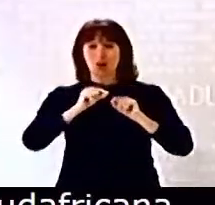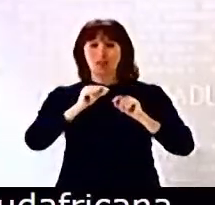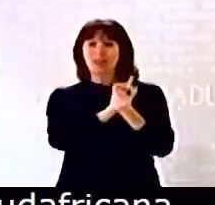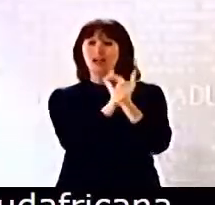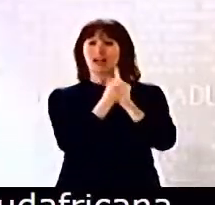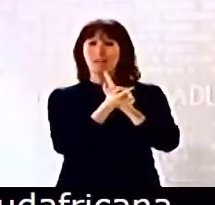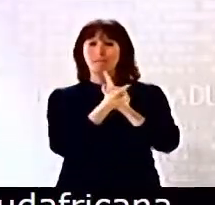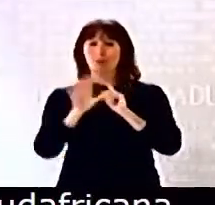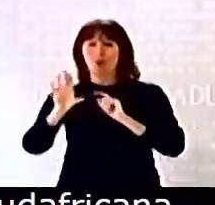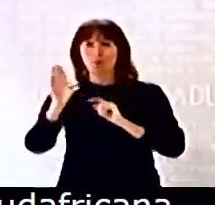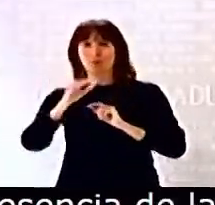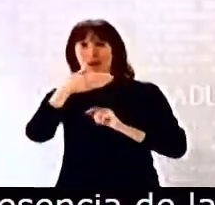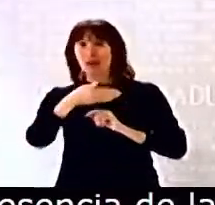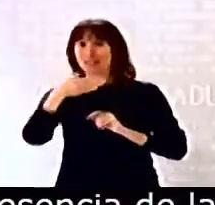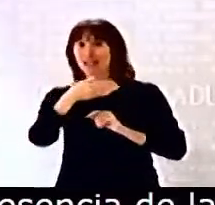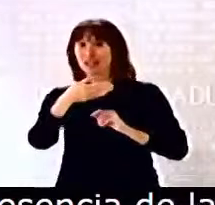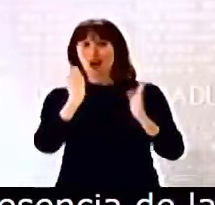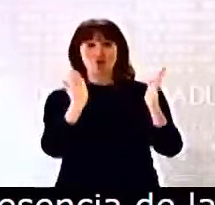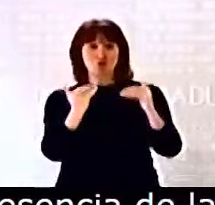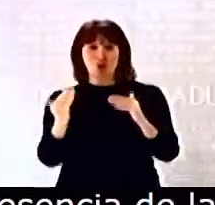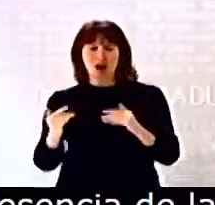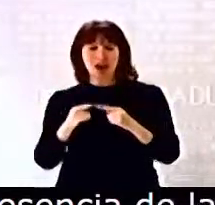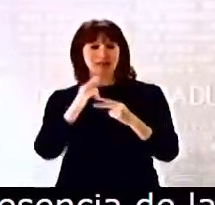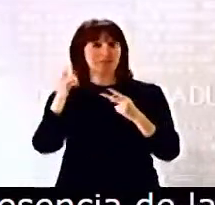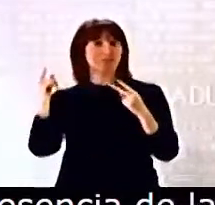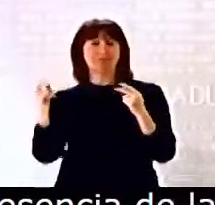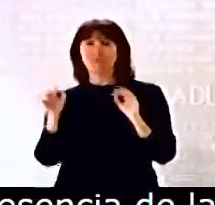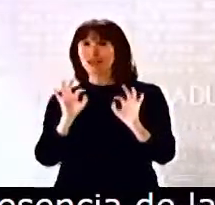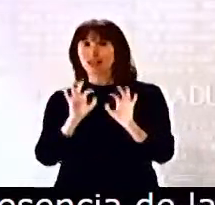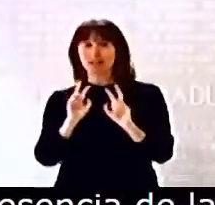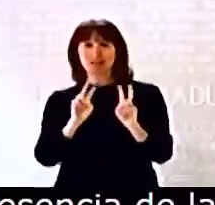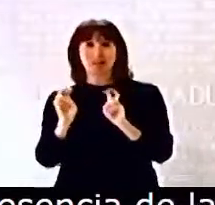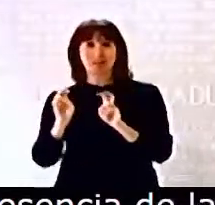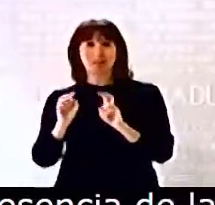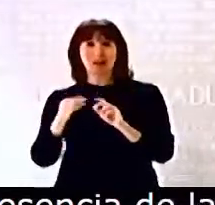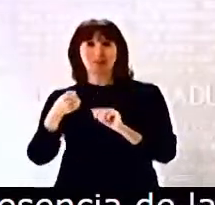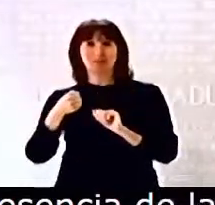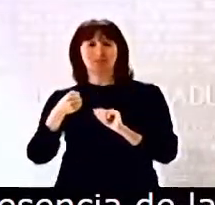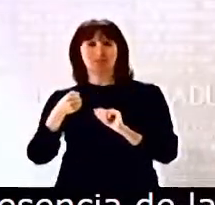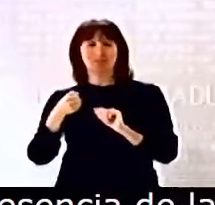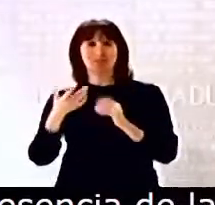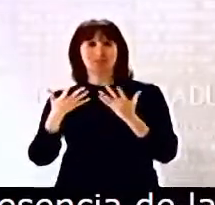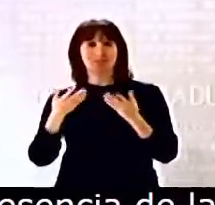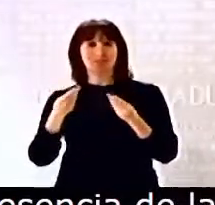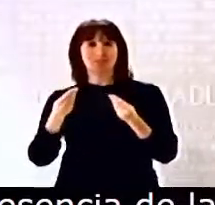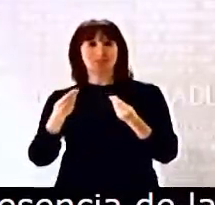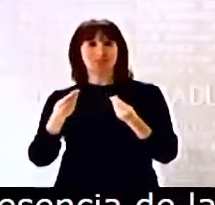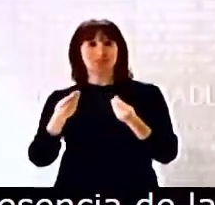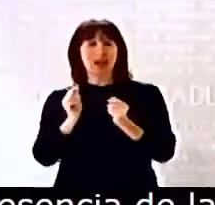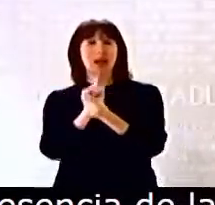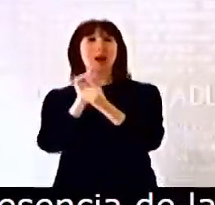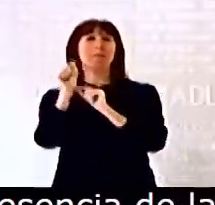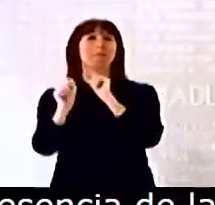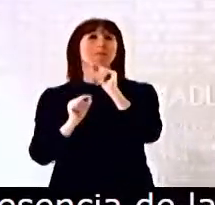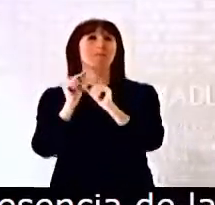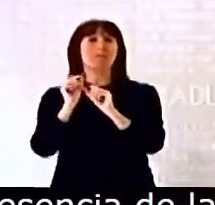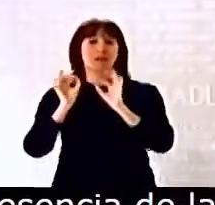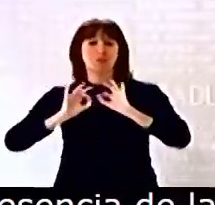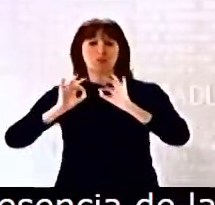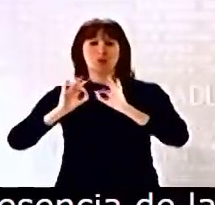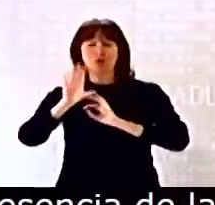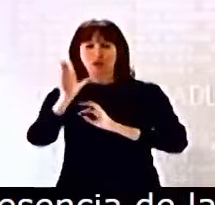variante brasileña, que no existe constancia en Extremadura de la presencia de la variante